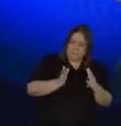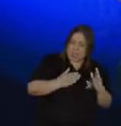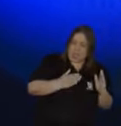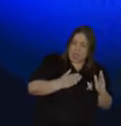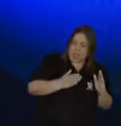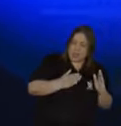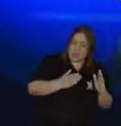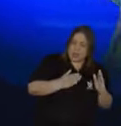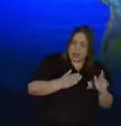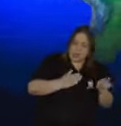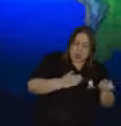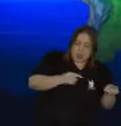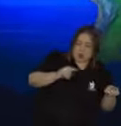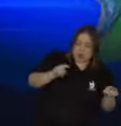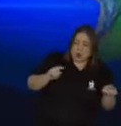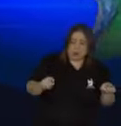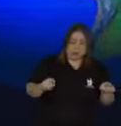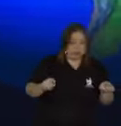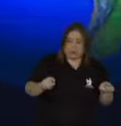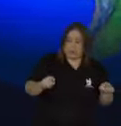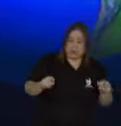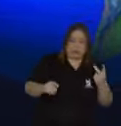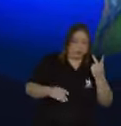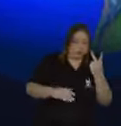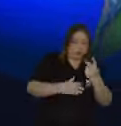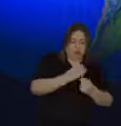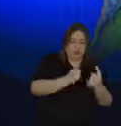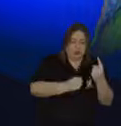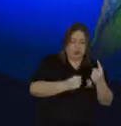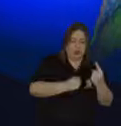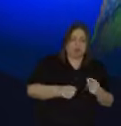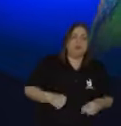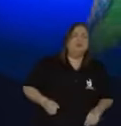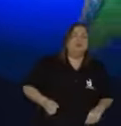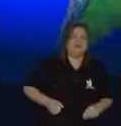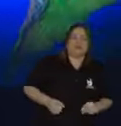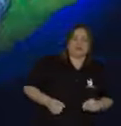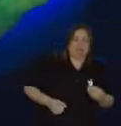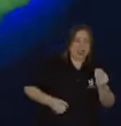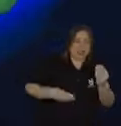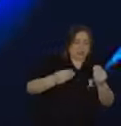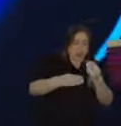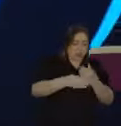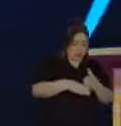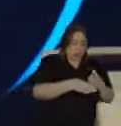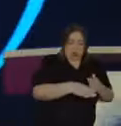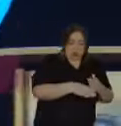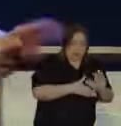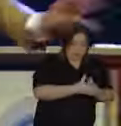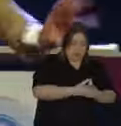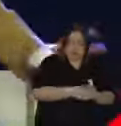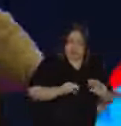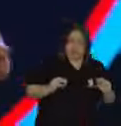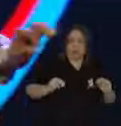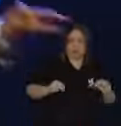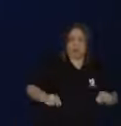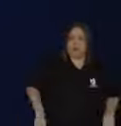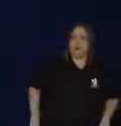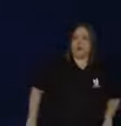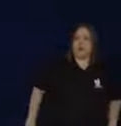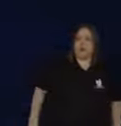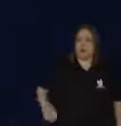parte, la otra parte no. Somos uno, pero en fin... No, cada uno más. Yes. Y en la historia de esto